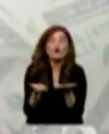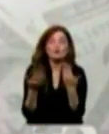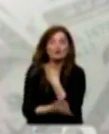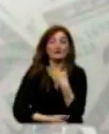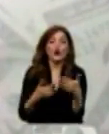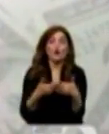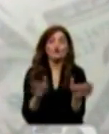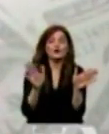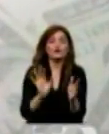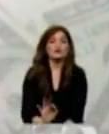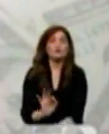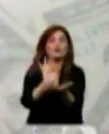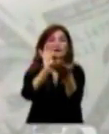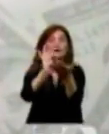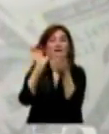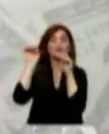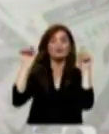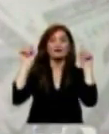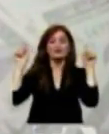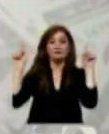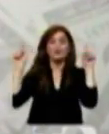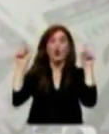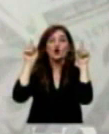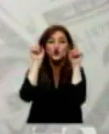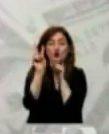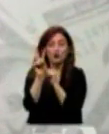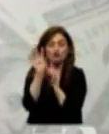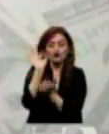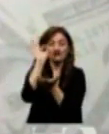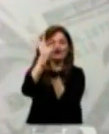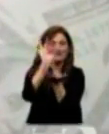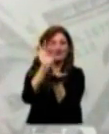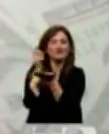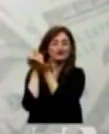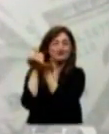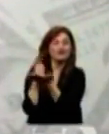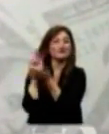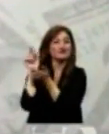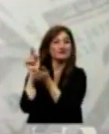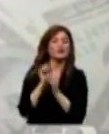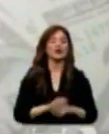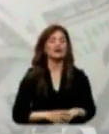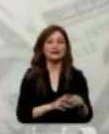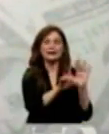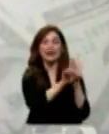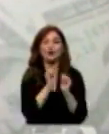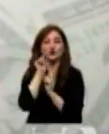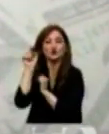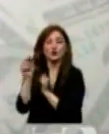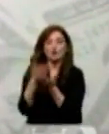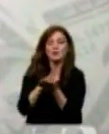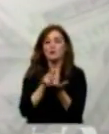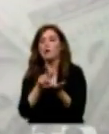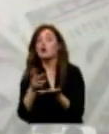Panamá, representada por Diego Cabrera y con José Rubén Terán Naranjo como beneficiario, ambos intermediarios